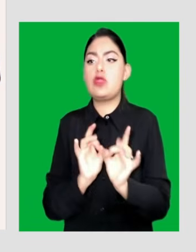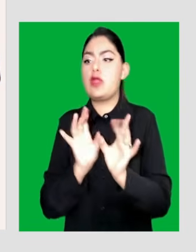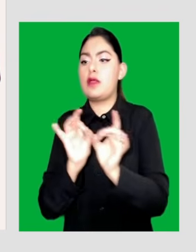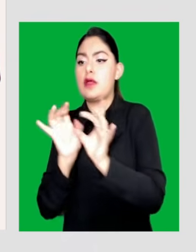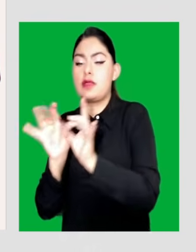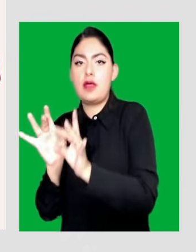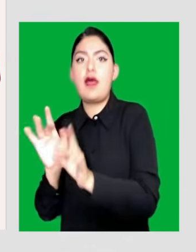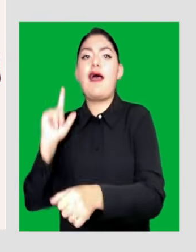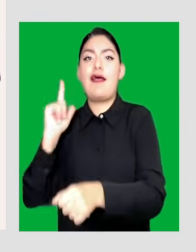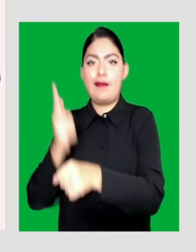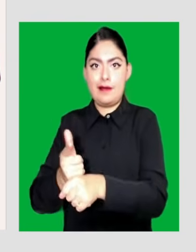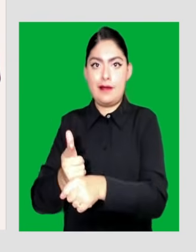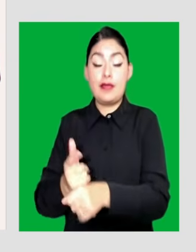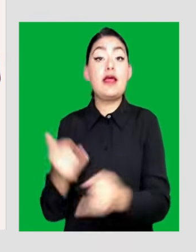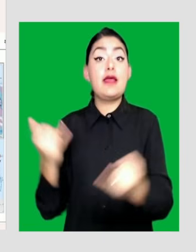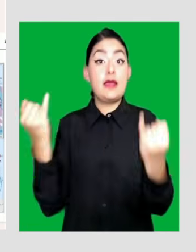espacialmente.